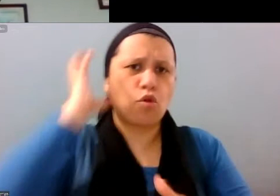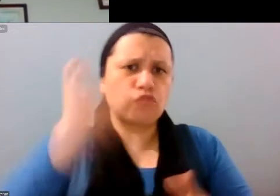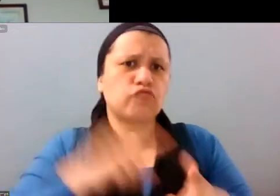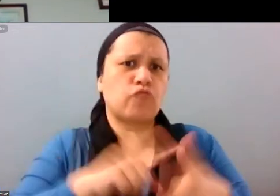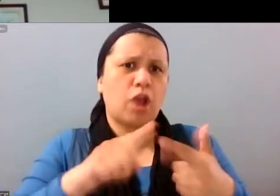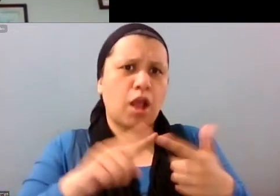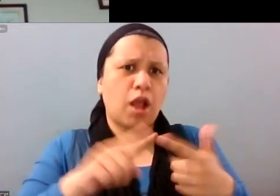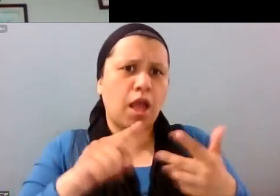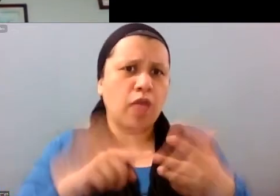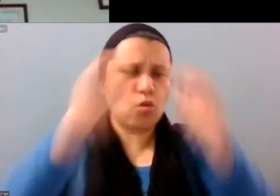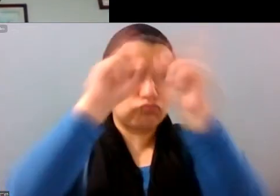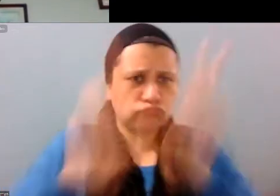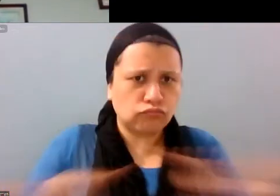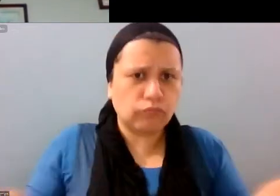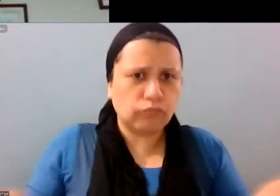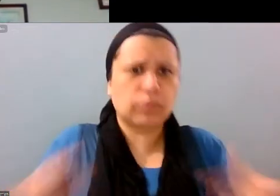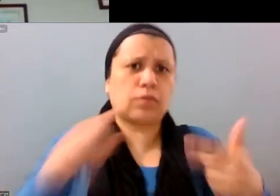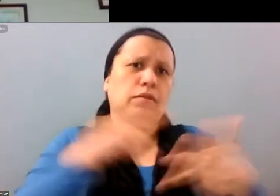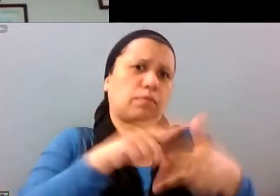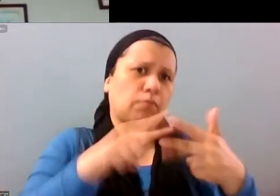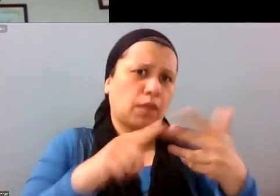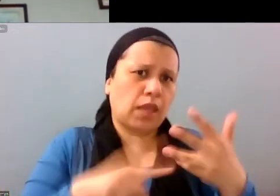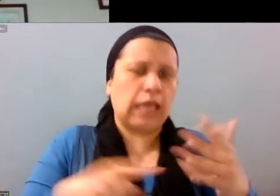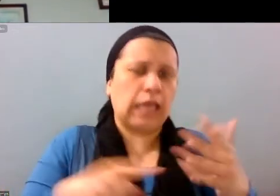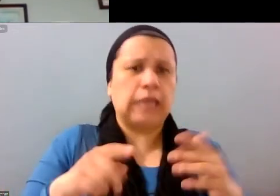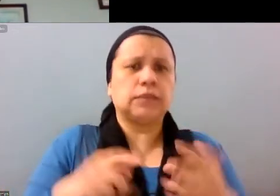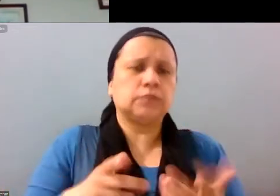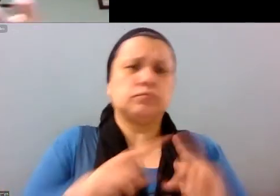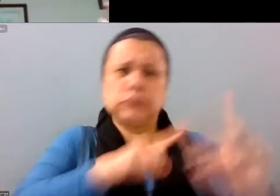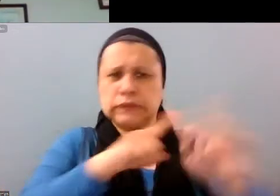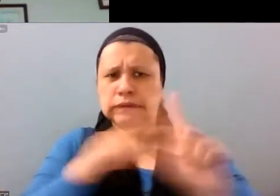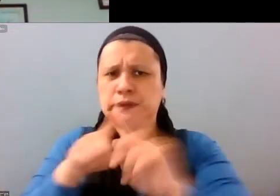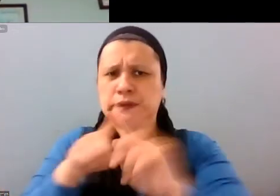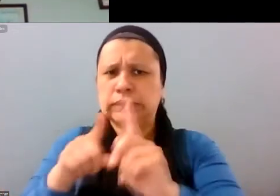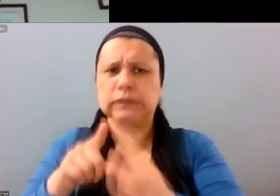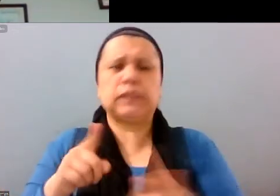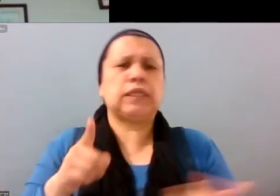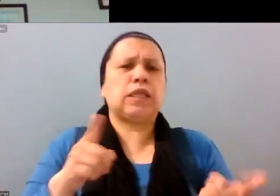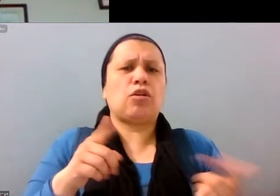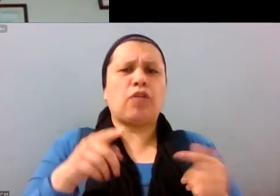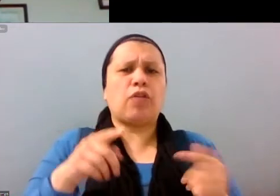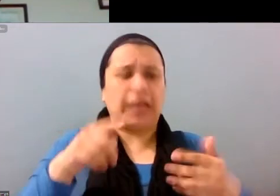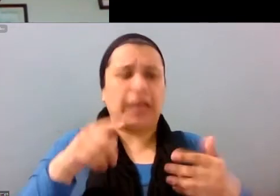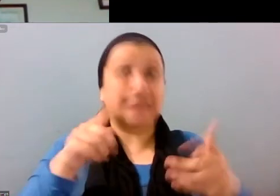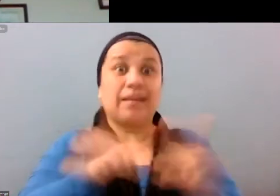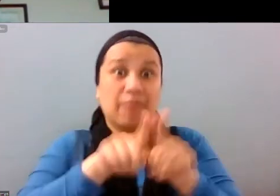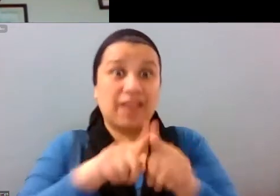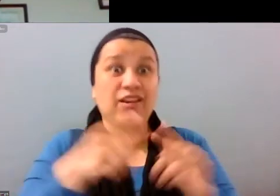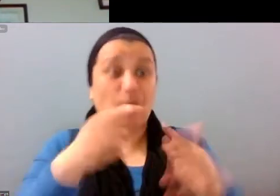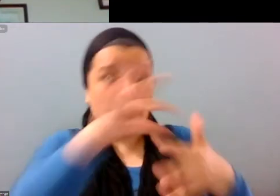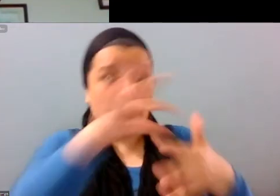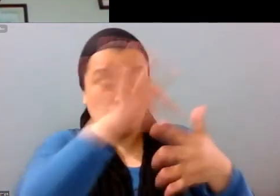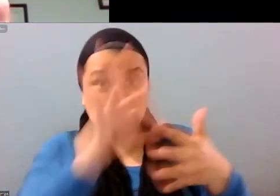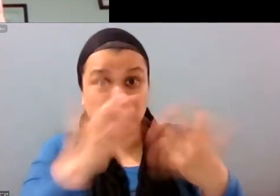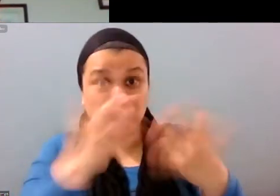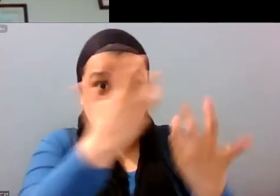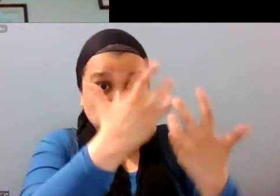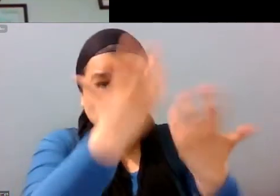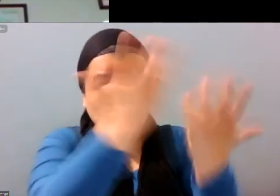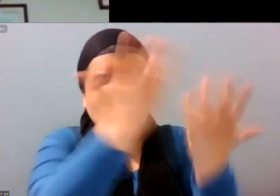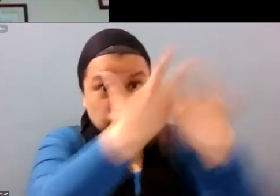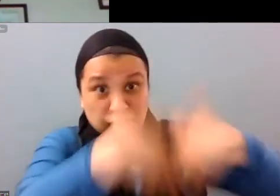sociales también por medio de la internet y una multiplicidad una mezcla adecuada de todas estas posibilidades pero